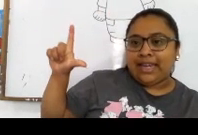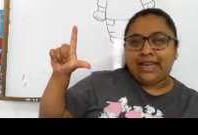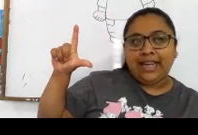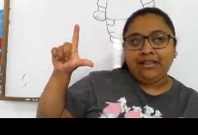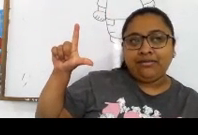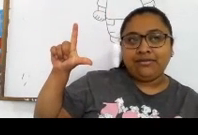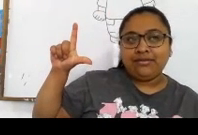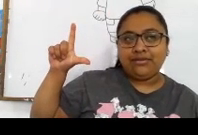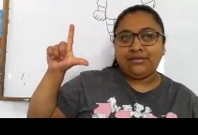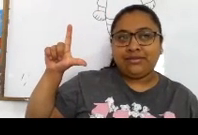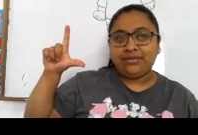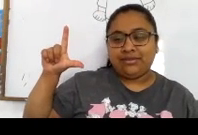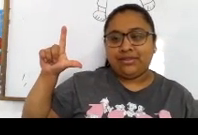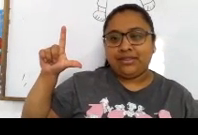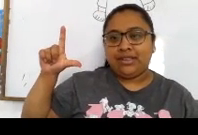L